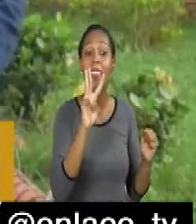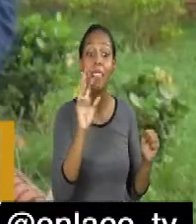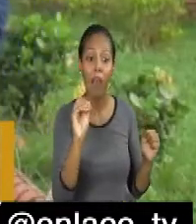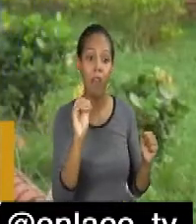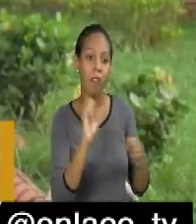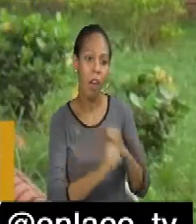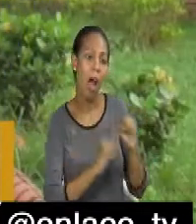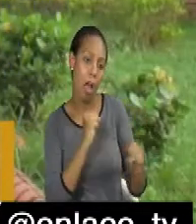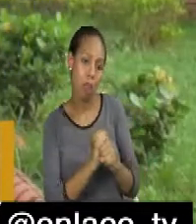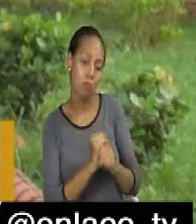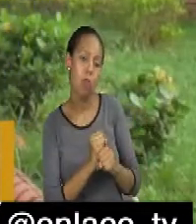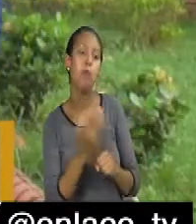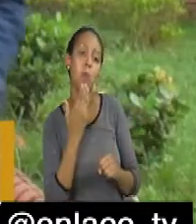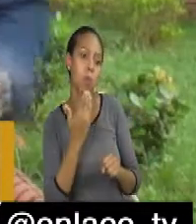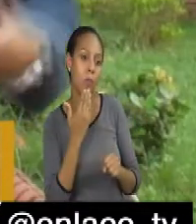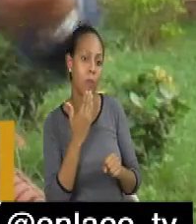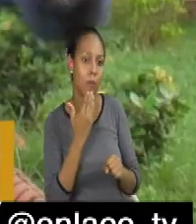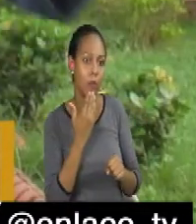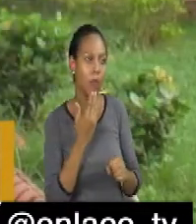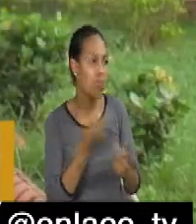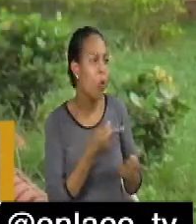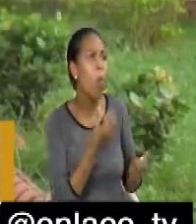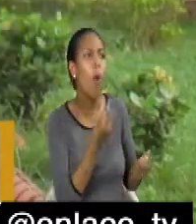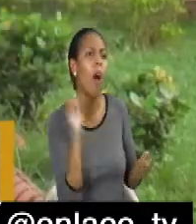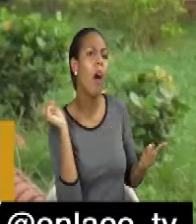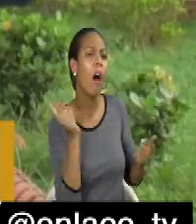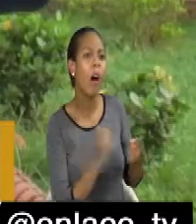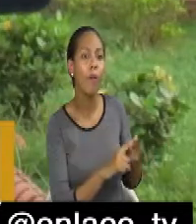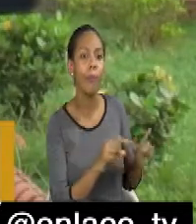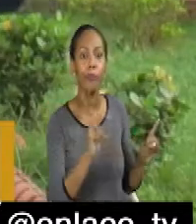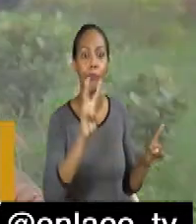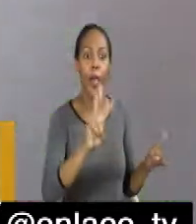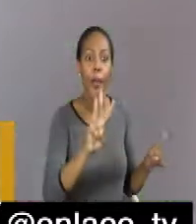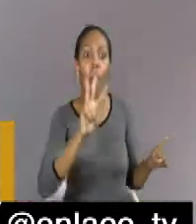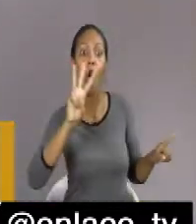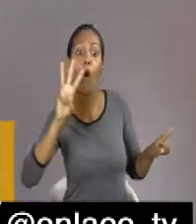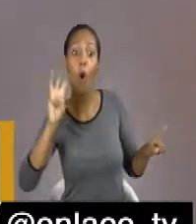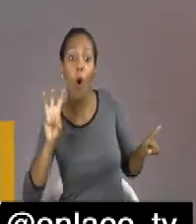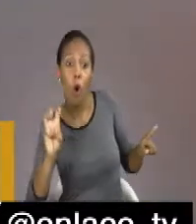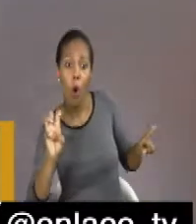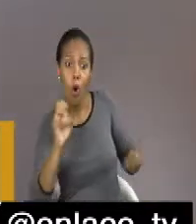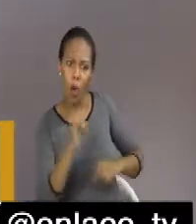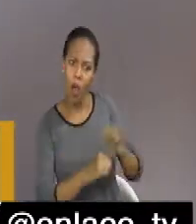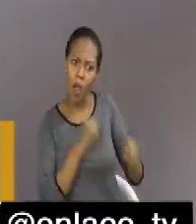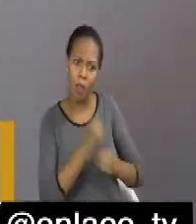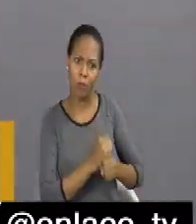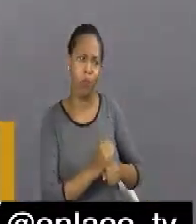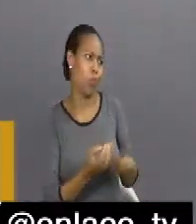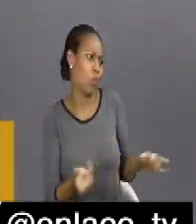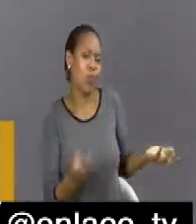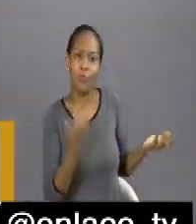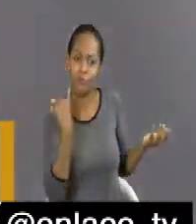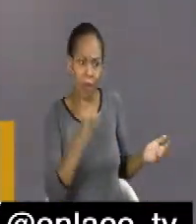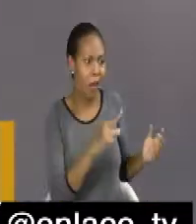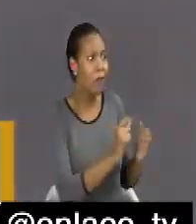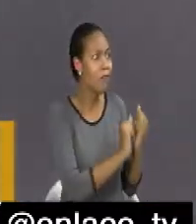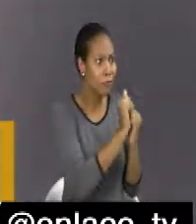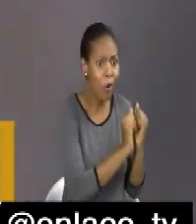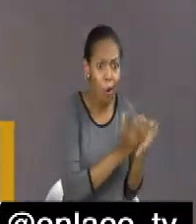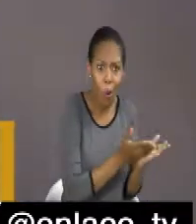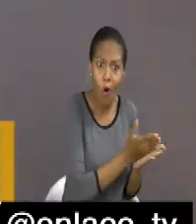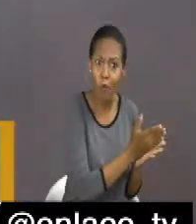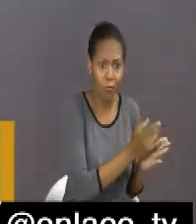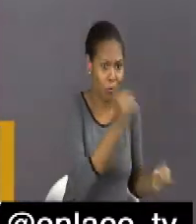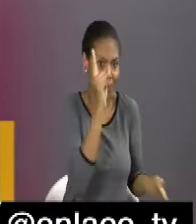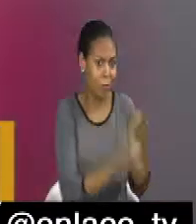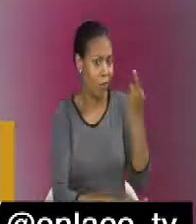las próximas horas la Unión Sindical Obrera solicitará una reunión urgente con el presidente de Ecopetrol, Juan Carlos Echeverry, para poner